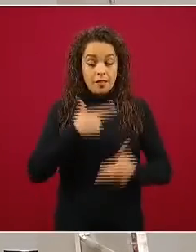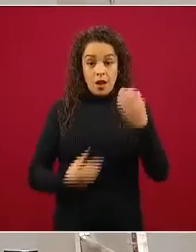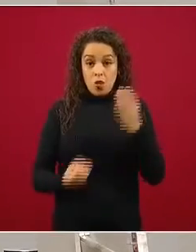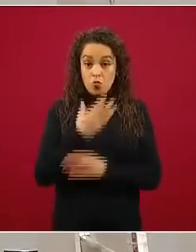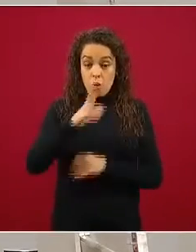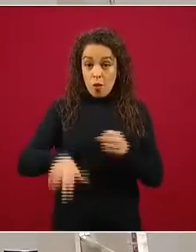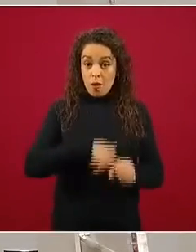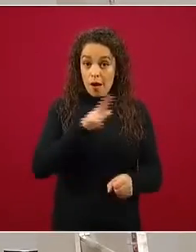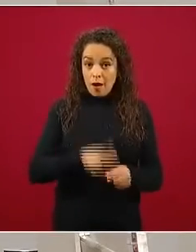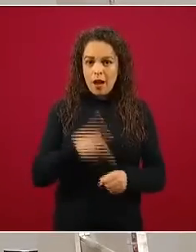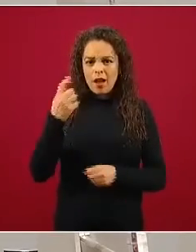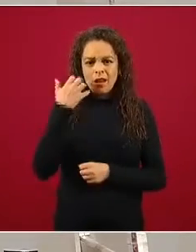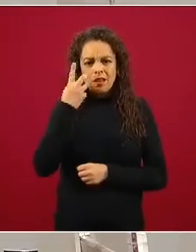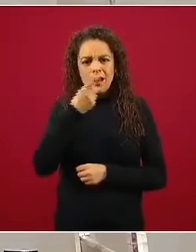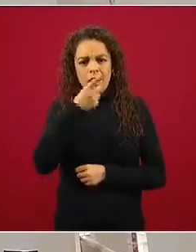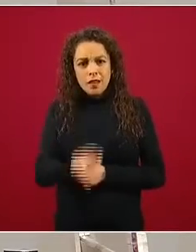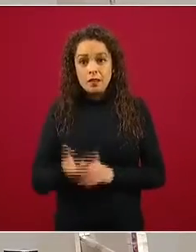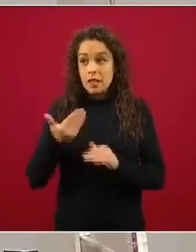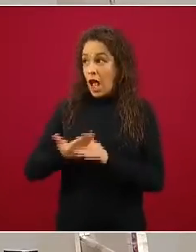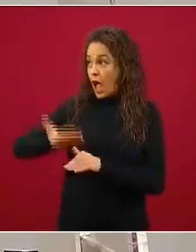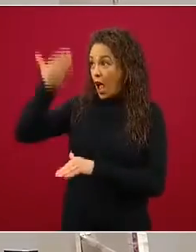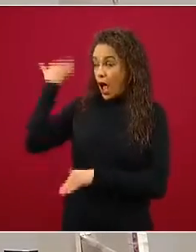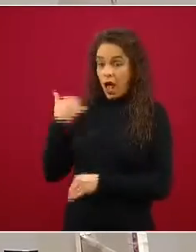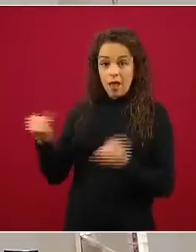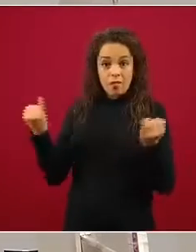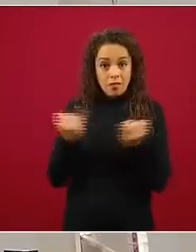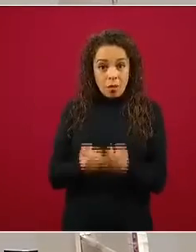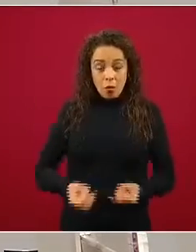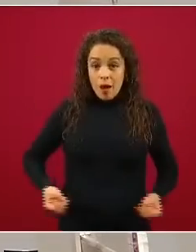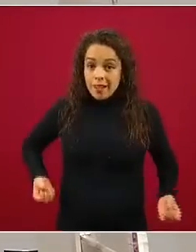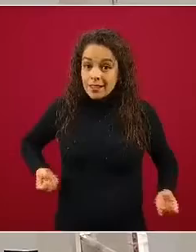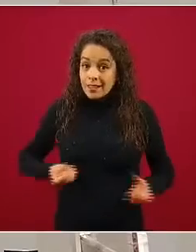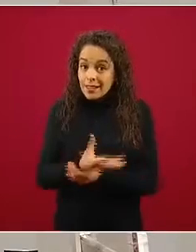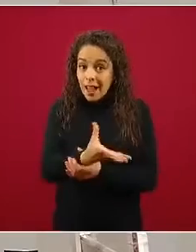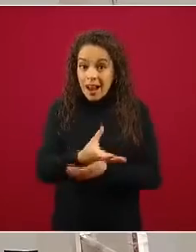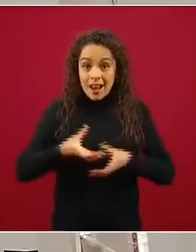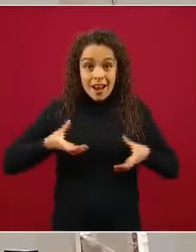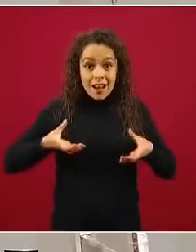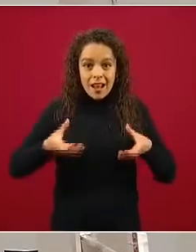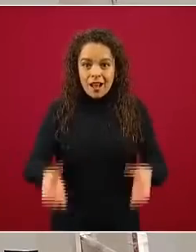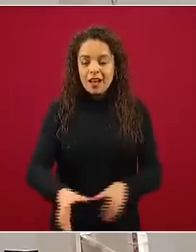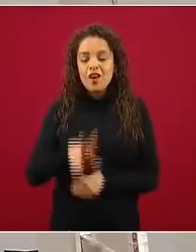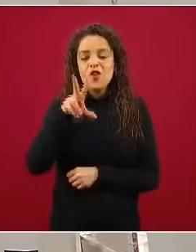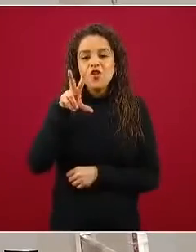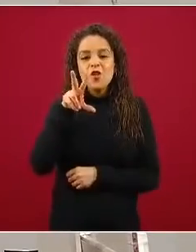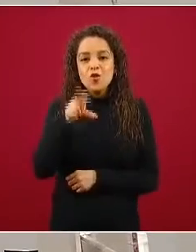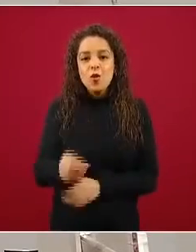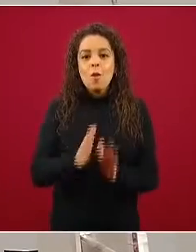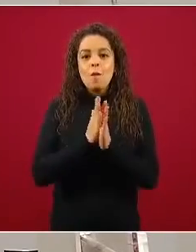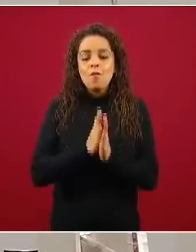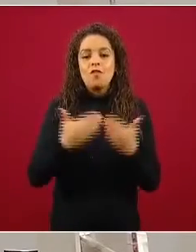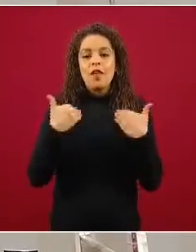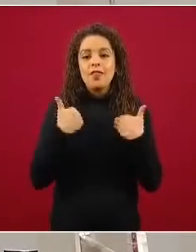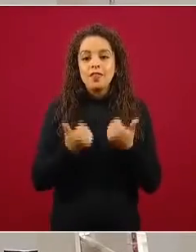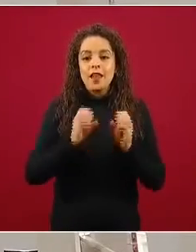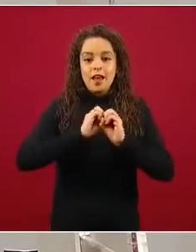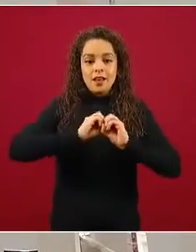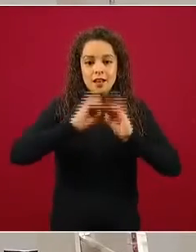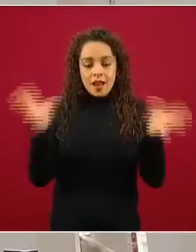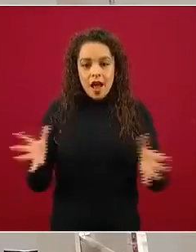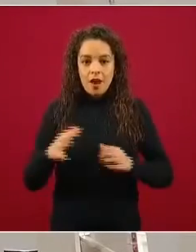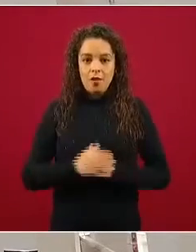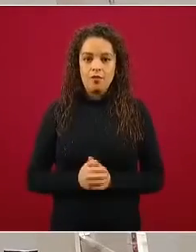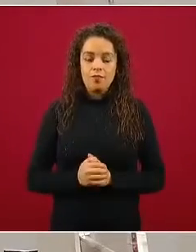quiere decir como antes, no quiere decir salir a la calle, que quede clarísimo esto. No es que a las 0 horas del